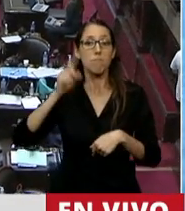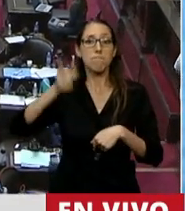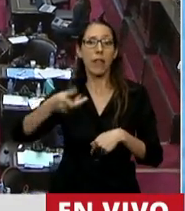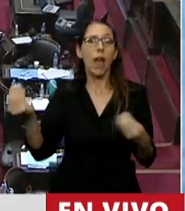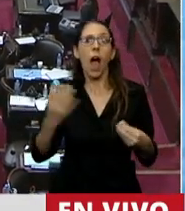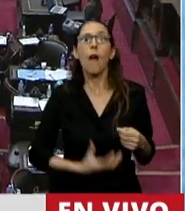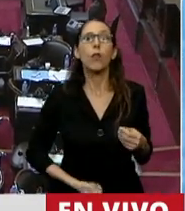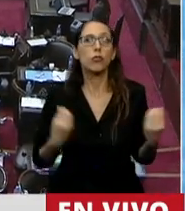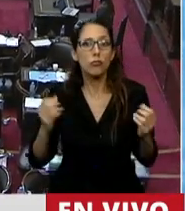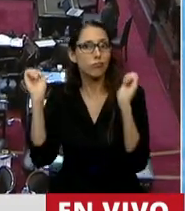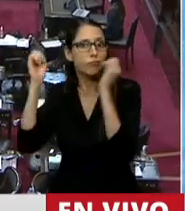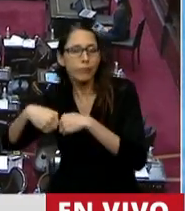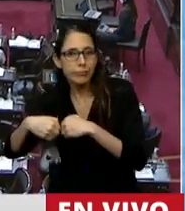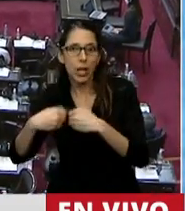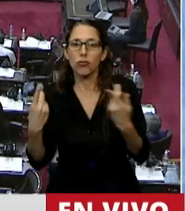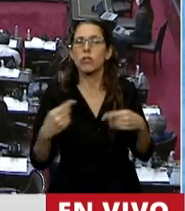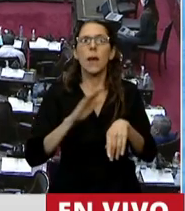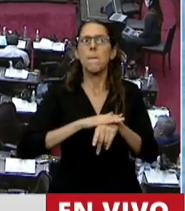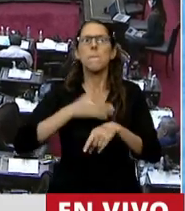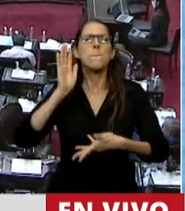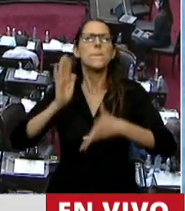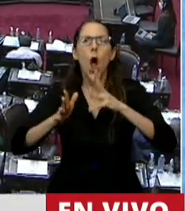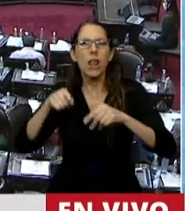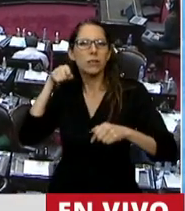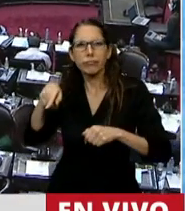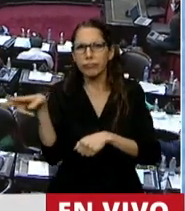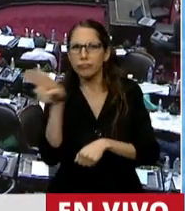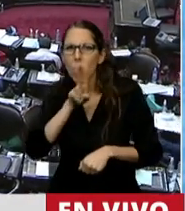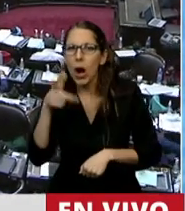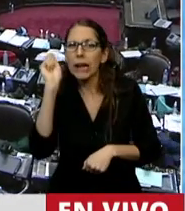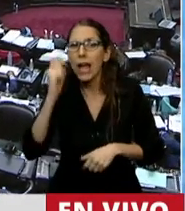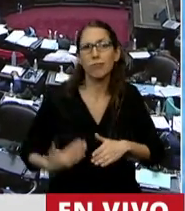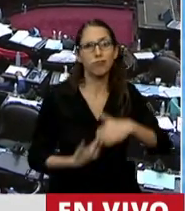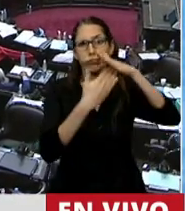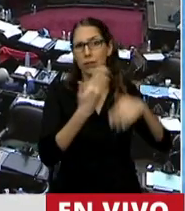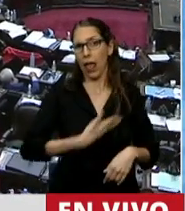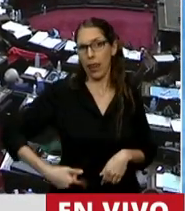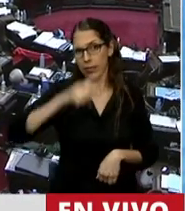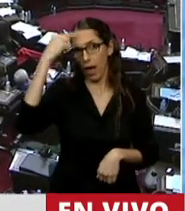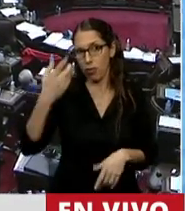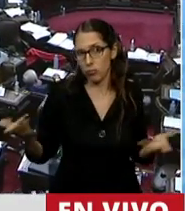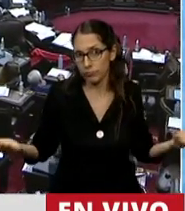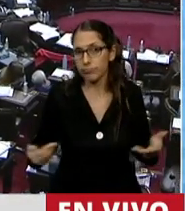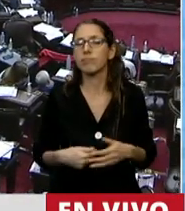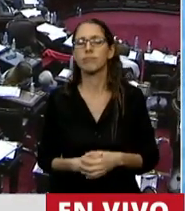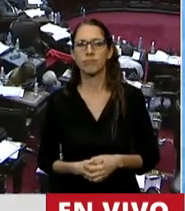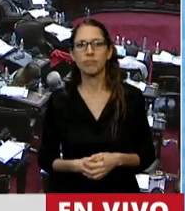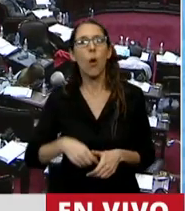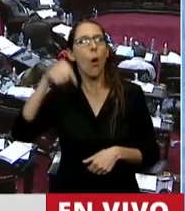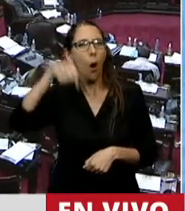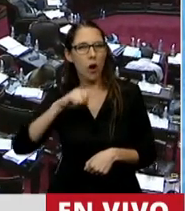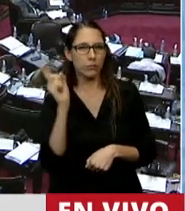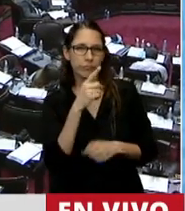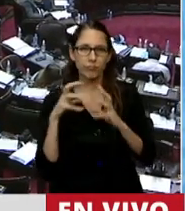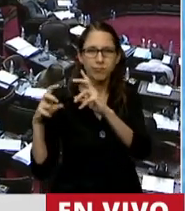la violencia encarnizada contra las mujeres en la batalla por el control de la vida y su cuerpo. Lo que hoy votamos